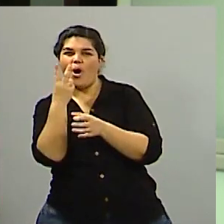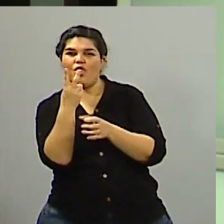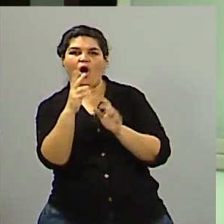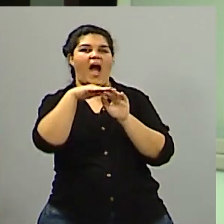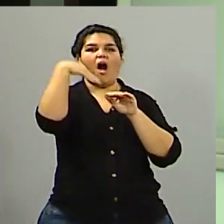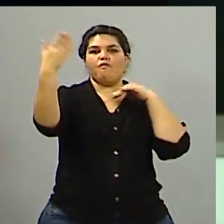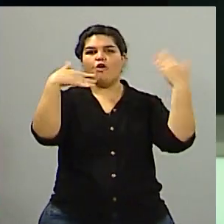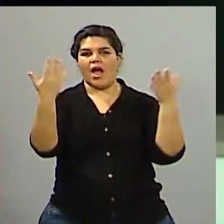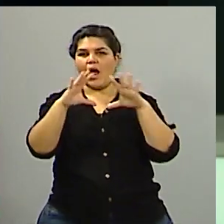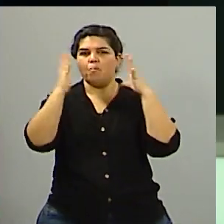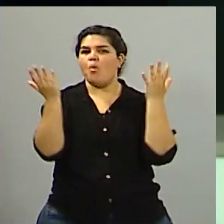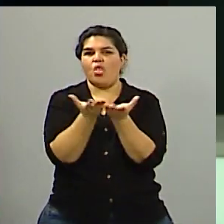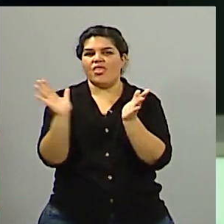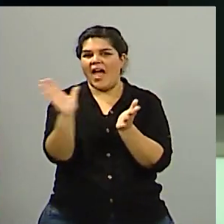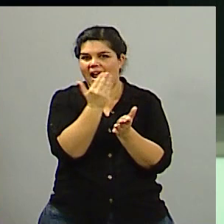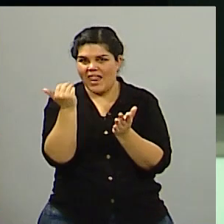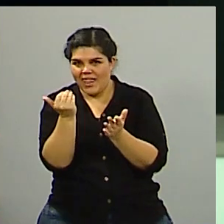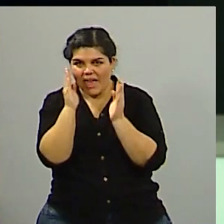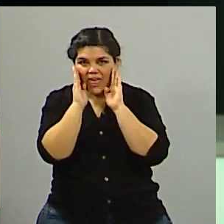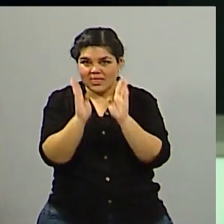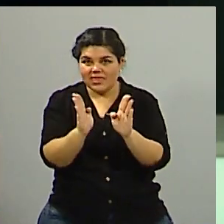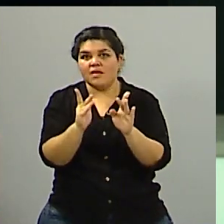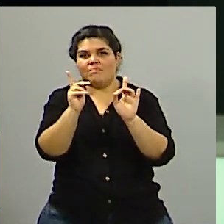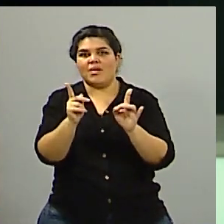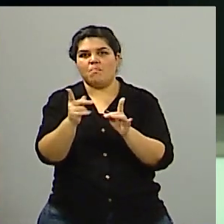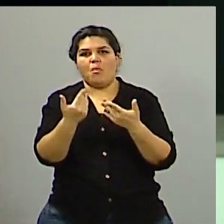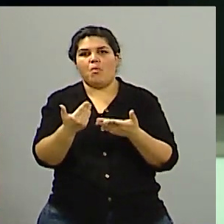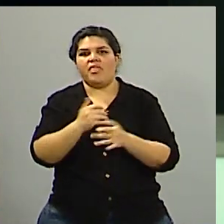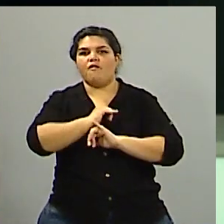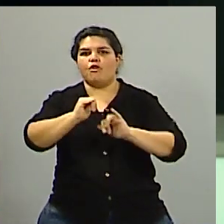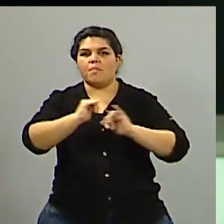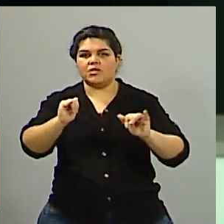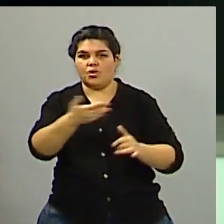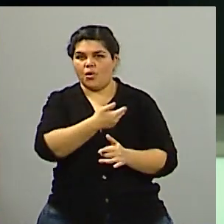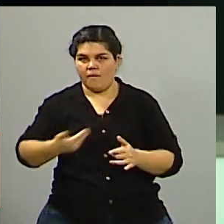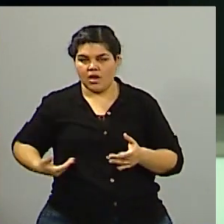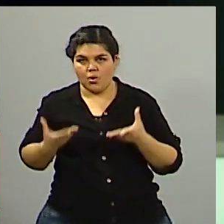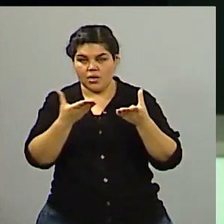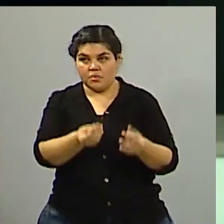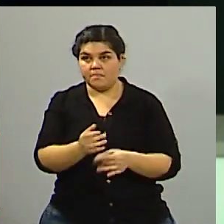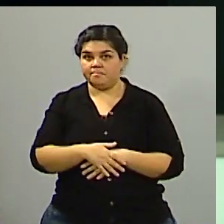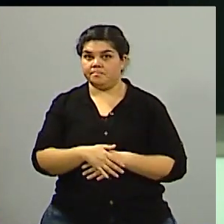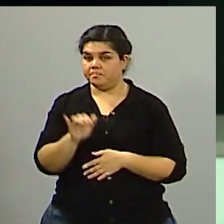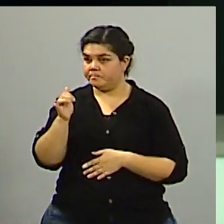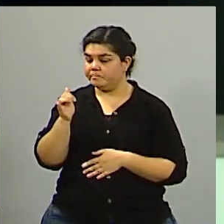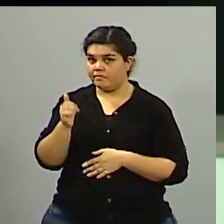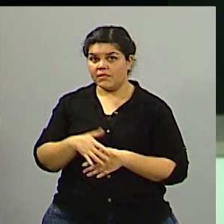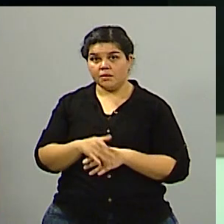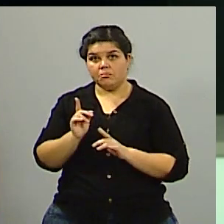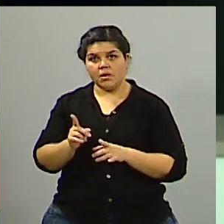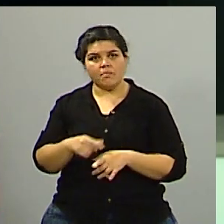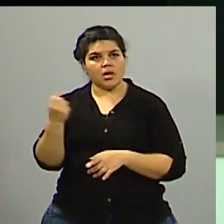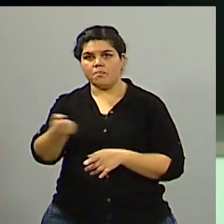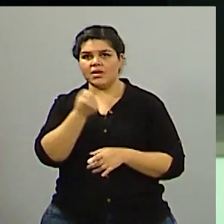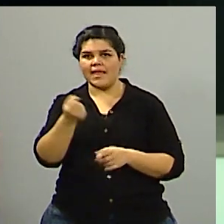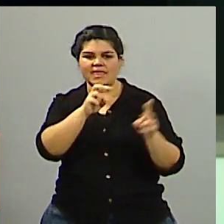temas. Exactamente, sí. Es como que ponen un poco el tema en la agenda pública para que en este caso también pasen